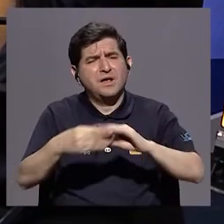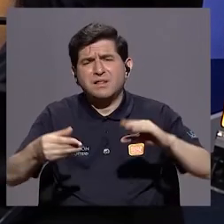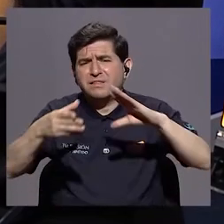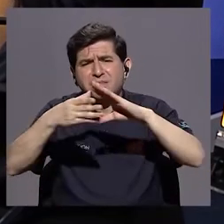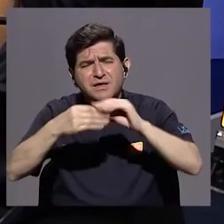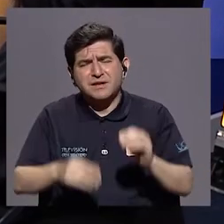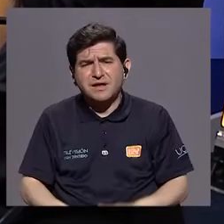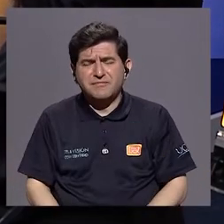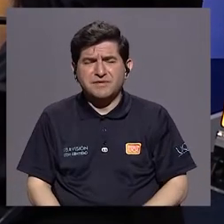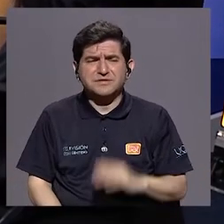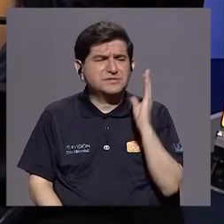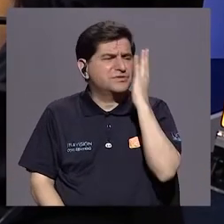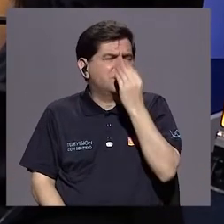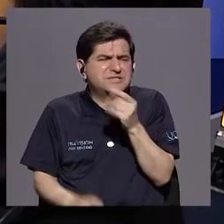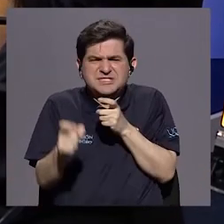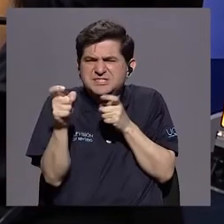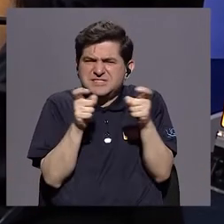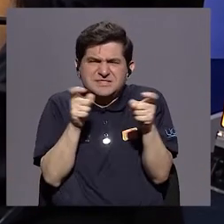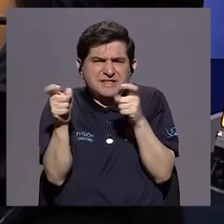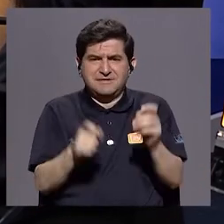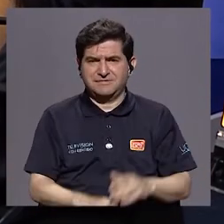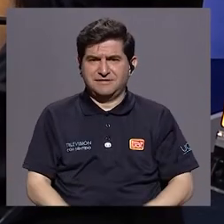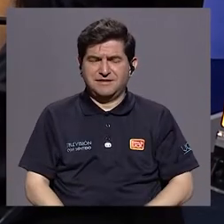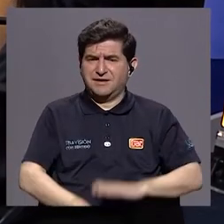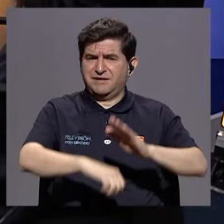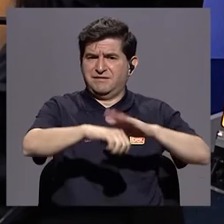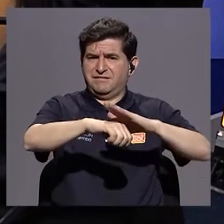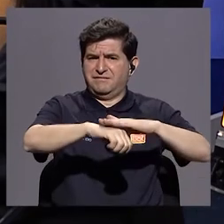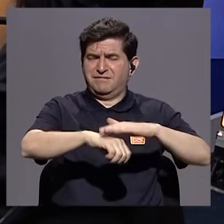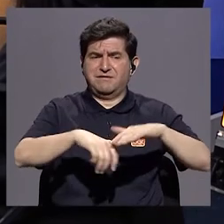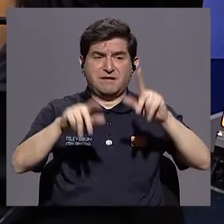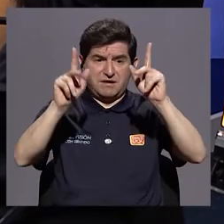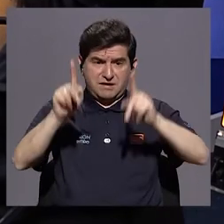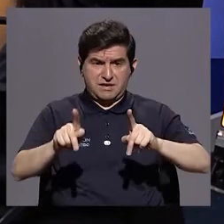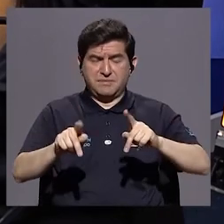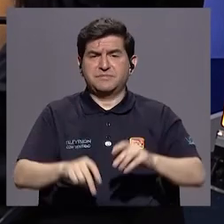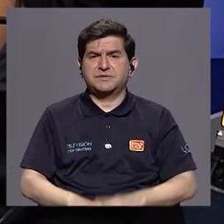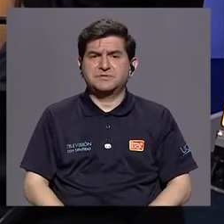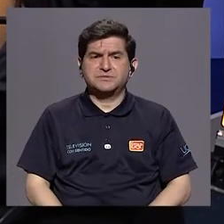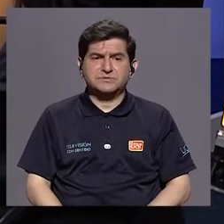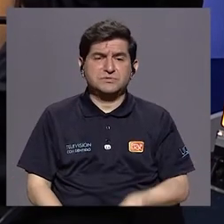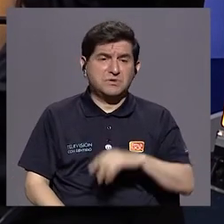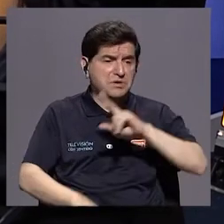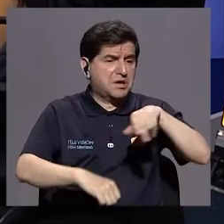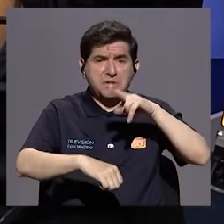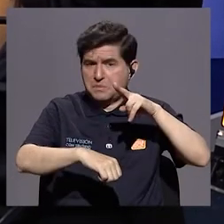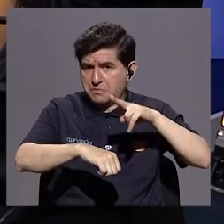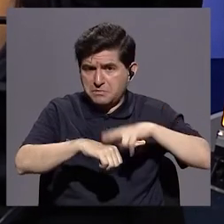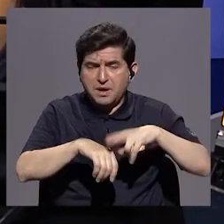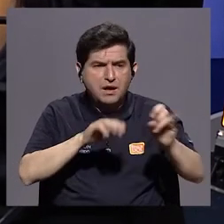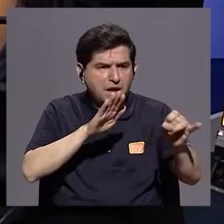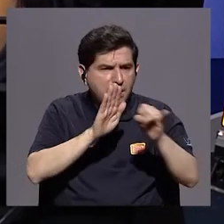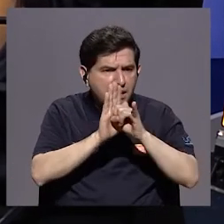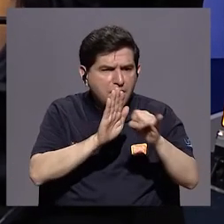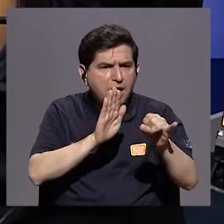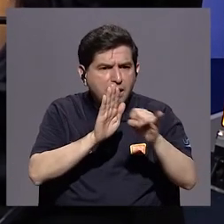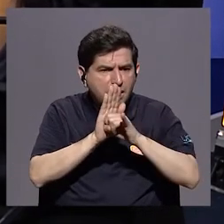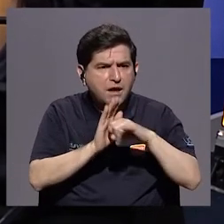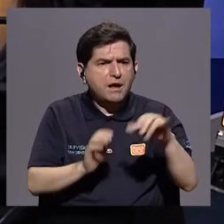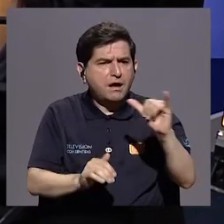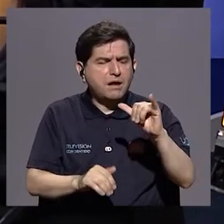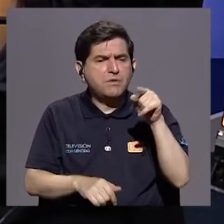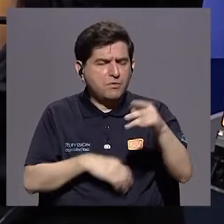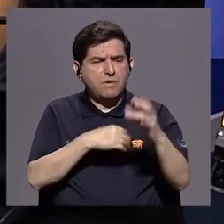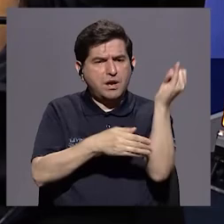ni estéticas dominantes de que no permita al ciudadano común y corriente identificarse con